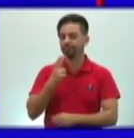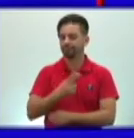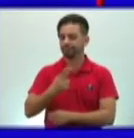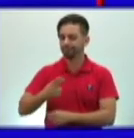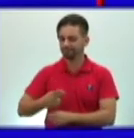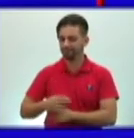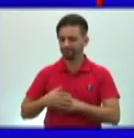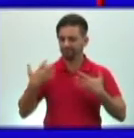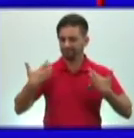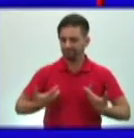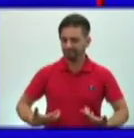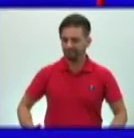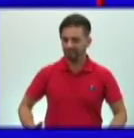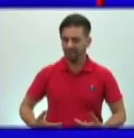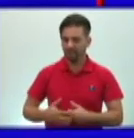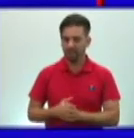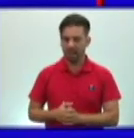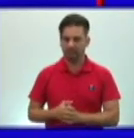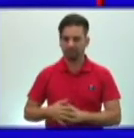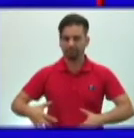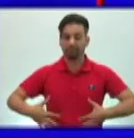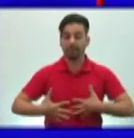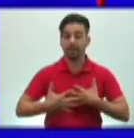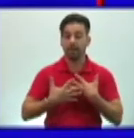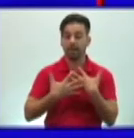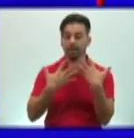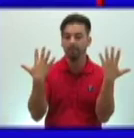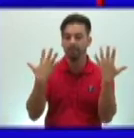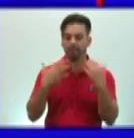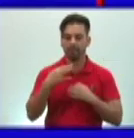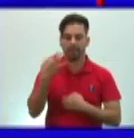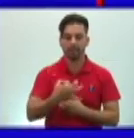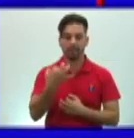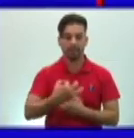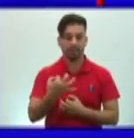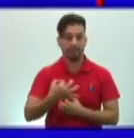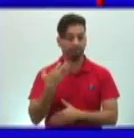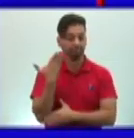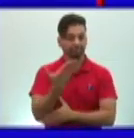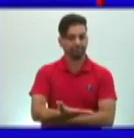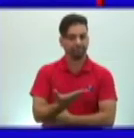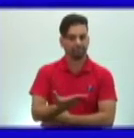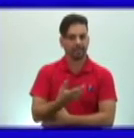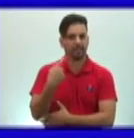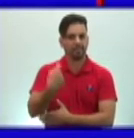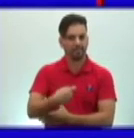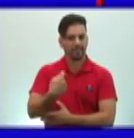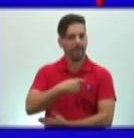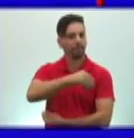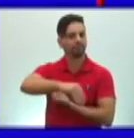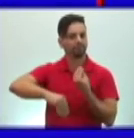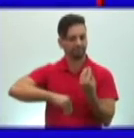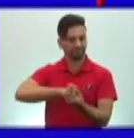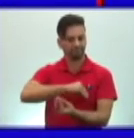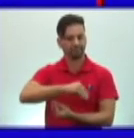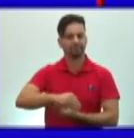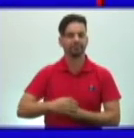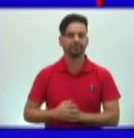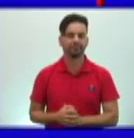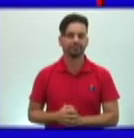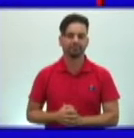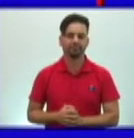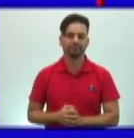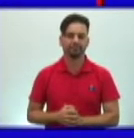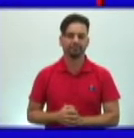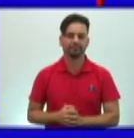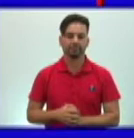nuestra espiritualidad. Y que la realidad exige, tiene que cambiarse porque se ha ido modificando. Sobre esa base, ¿cuáles